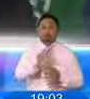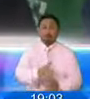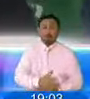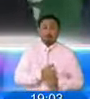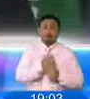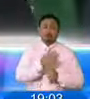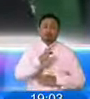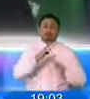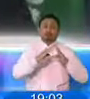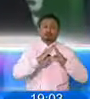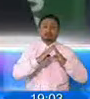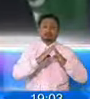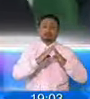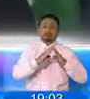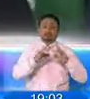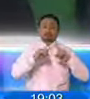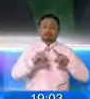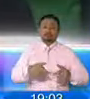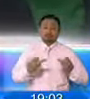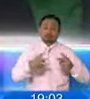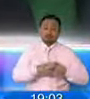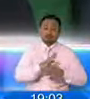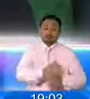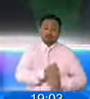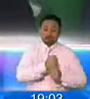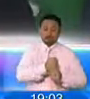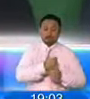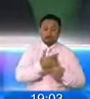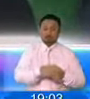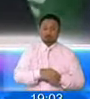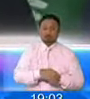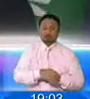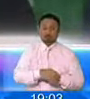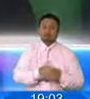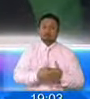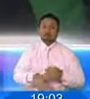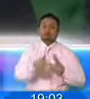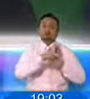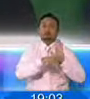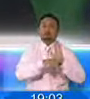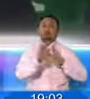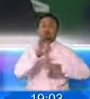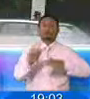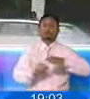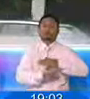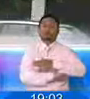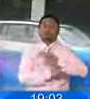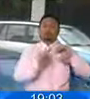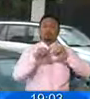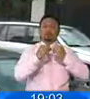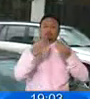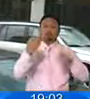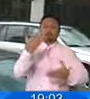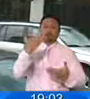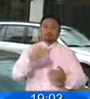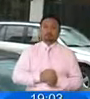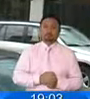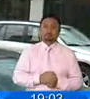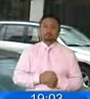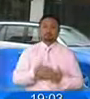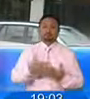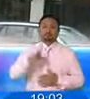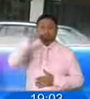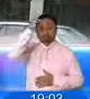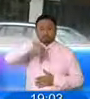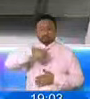casa, pero también recuperando los principios fundacionales de nuestro movimiento. Tras el dictamen del Tribunal